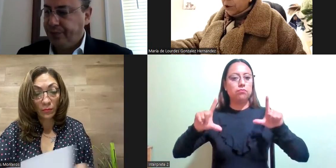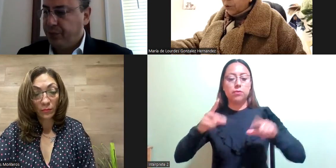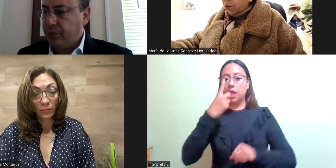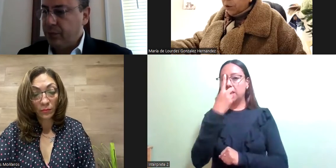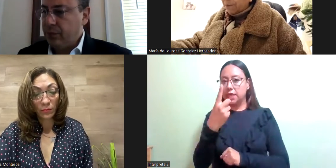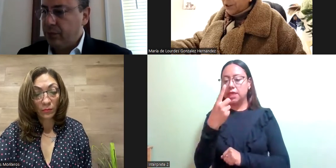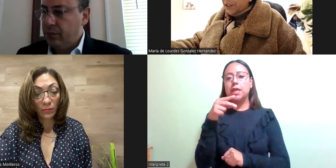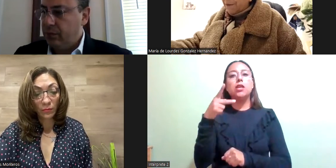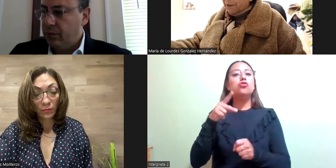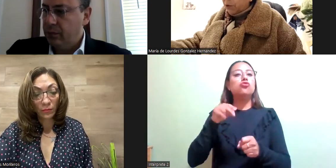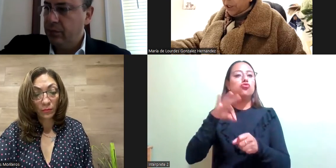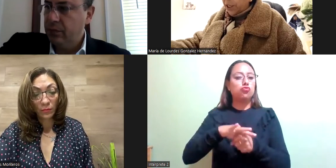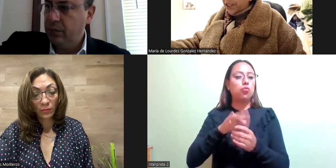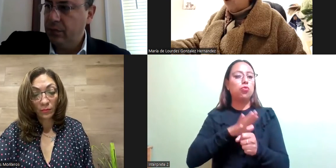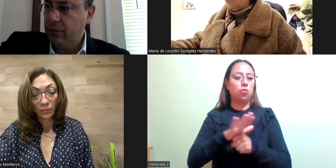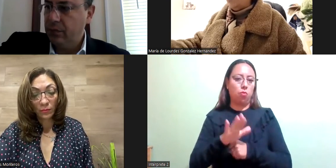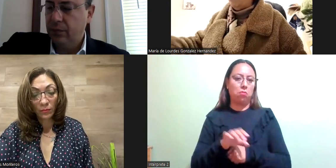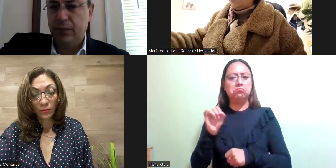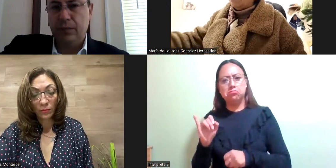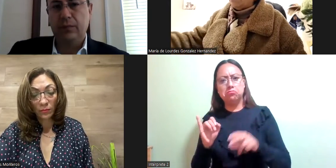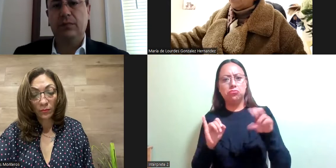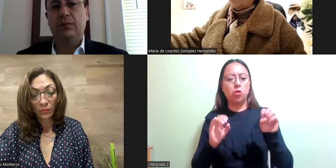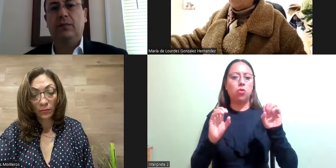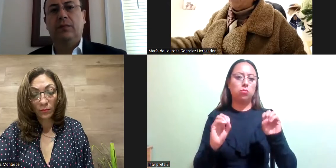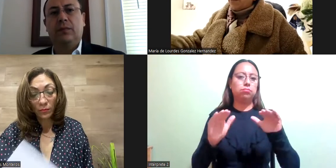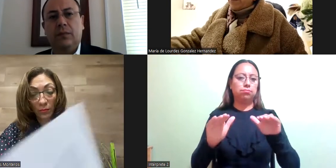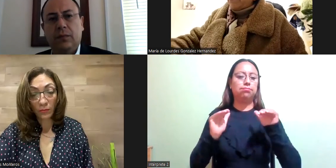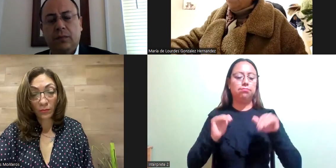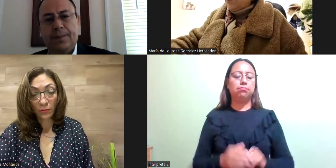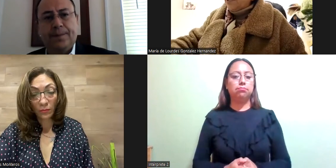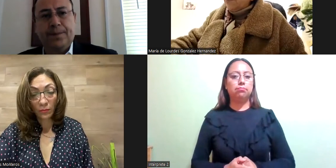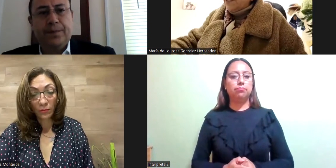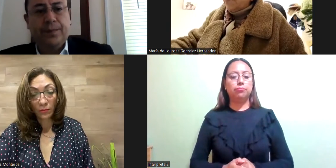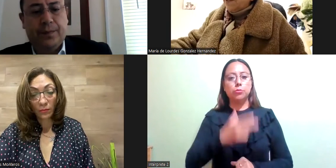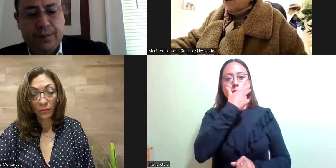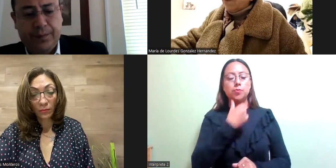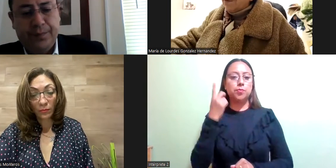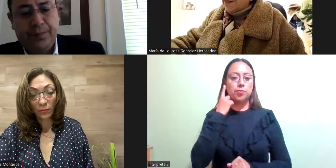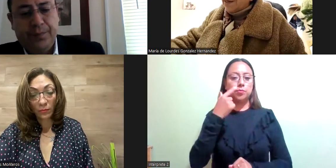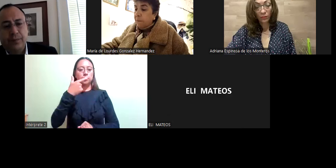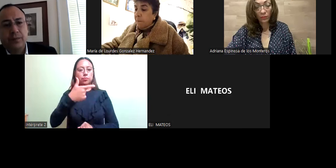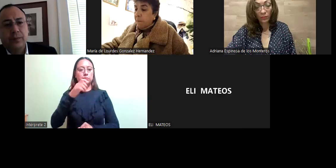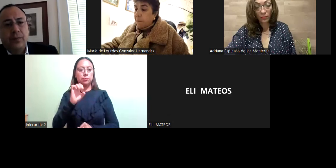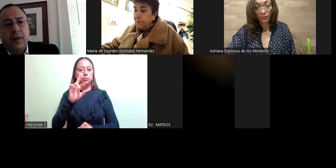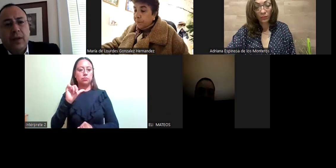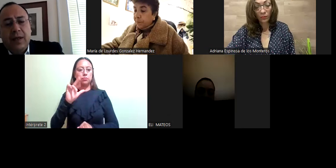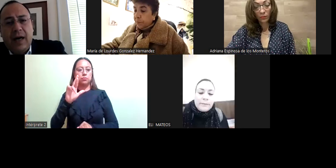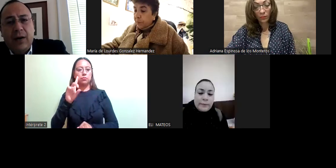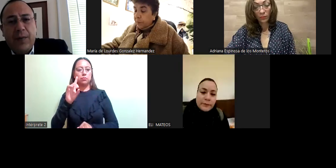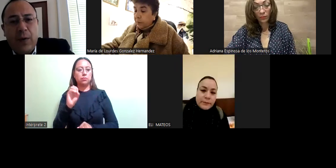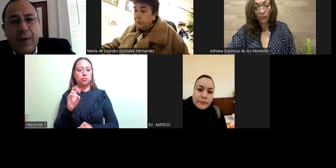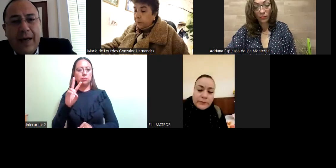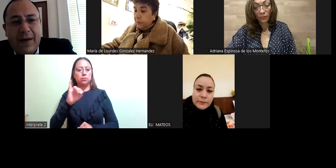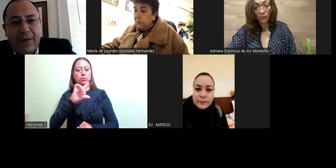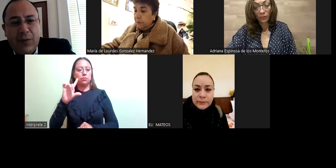sentido de su voto, que puede ser a favor, en contra o en abstención. Diputado Gerardo Villanueva Albarrán.